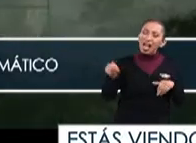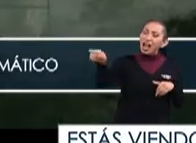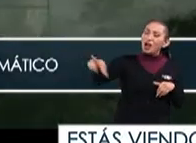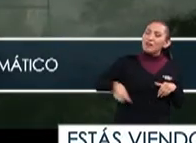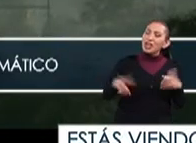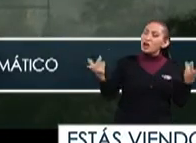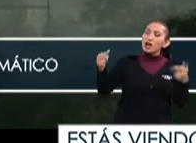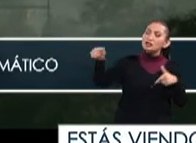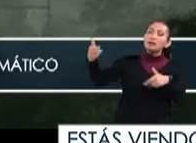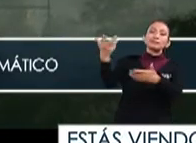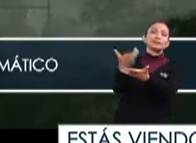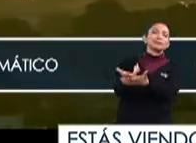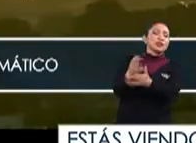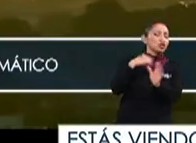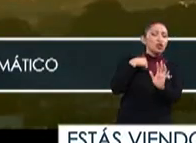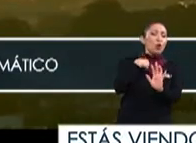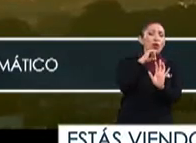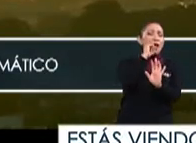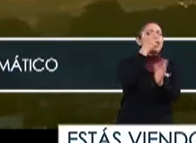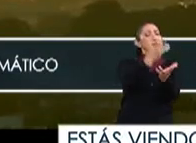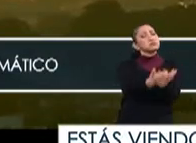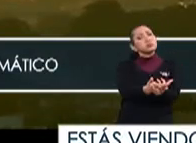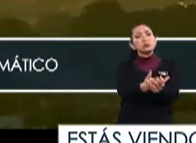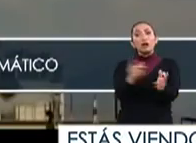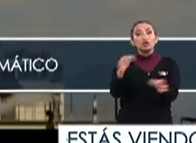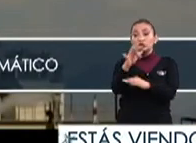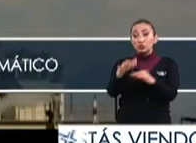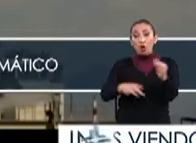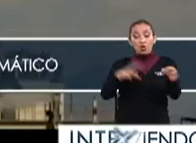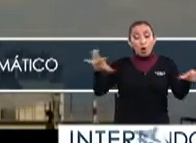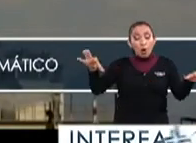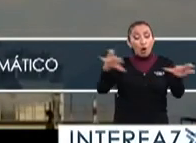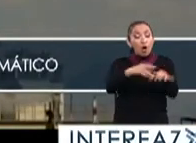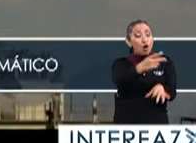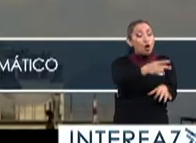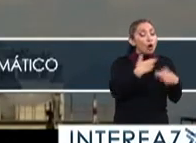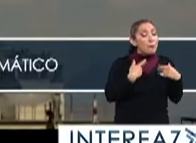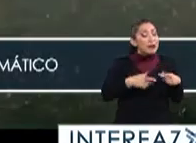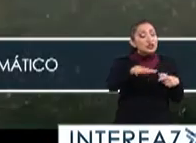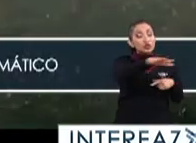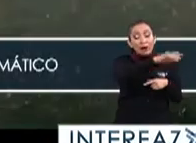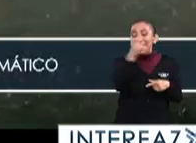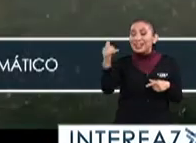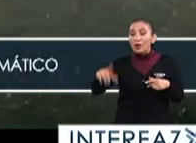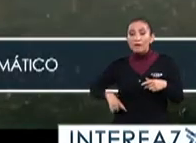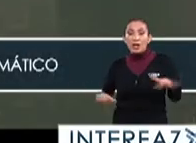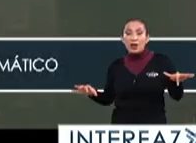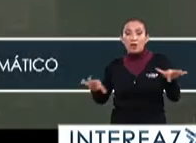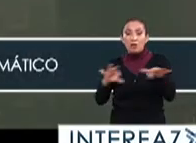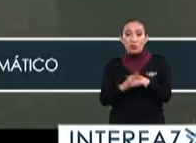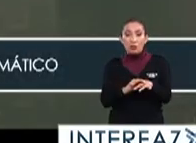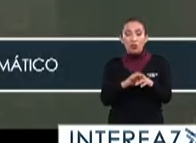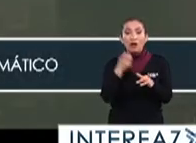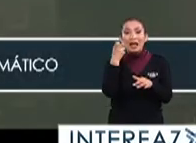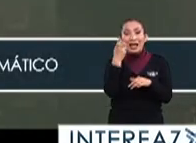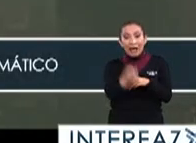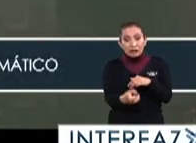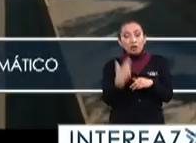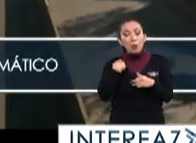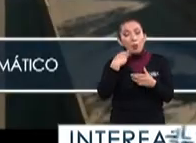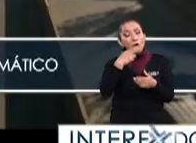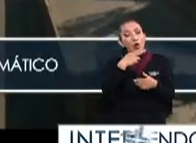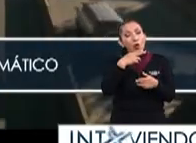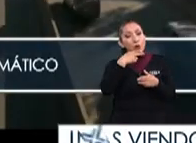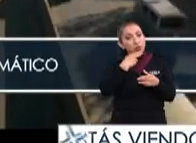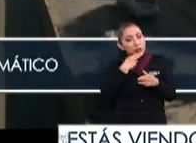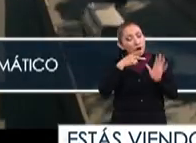que el gobierno tiene que hacer algo y no, tiene que ser todos. Integral. Claro. Todo tiene que ser algo integral. Es decir, estas medidas de